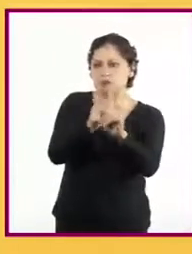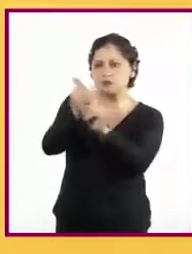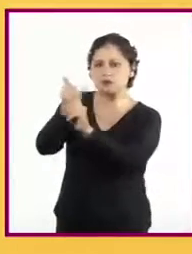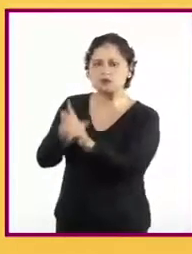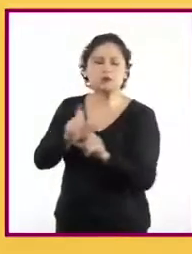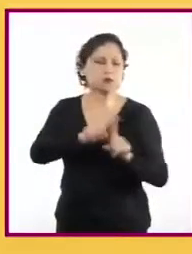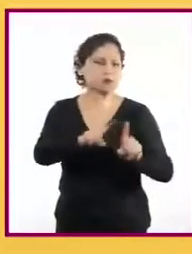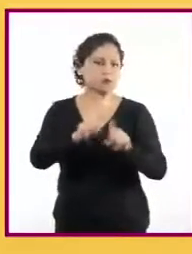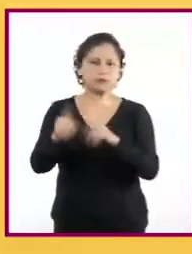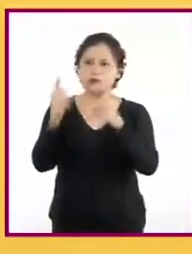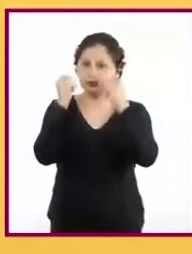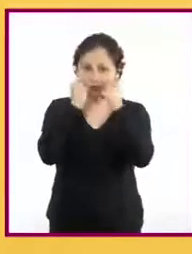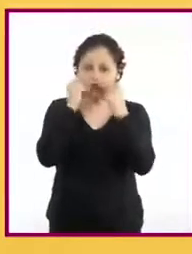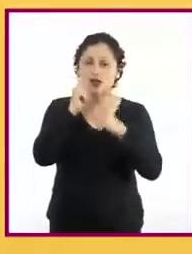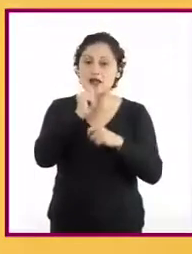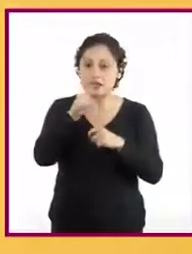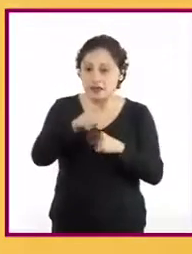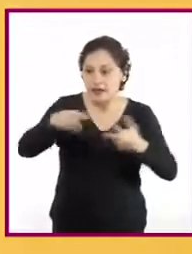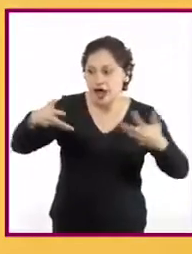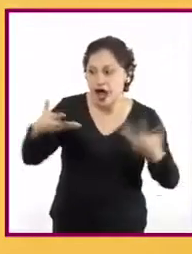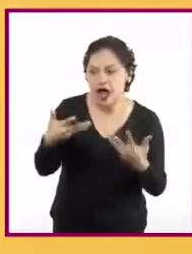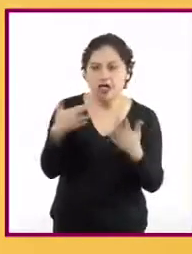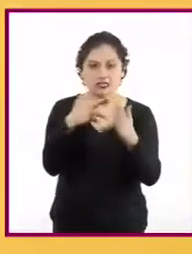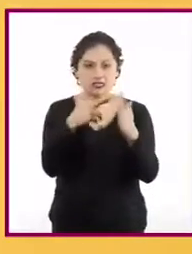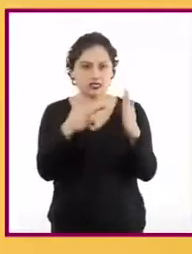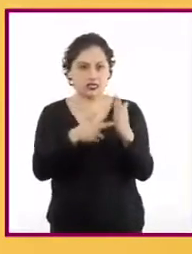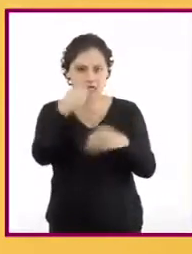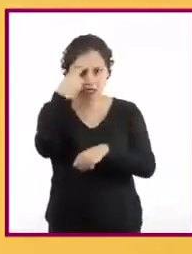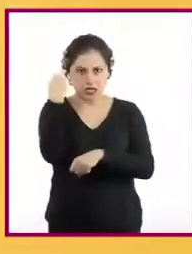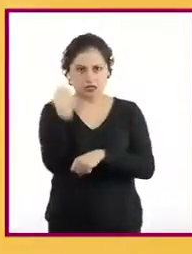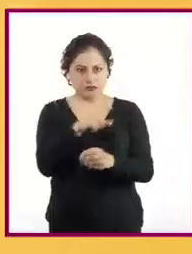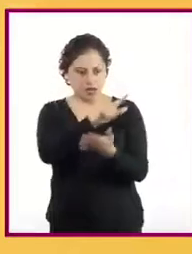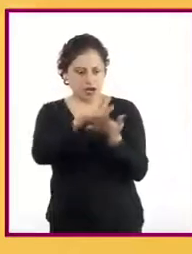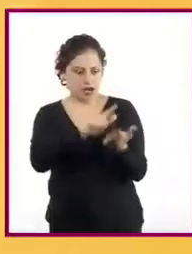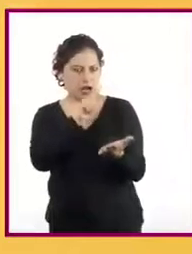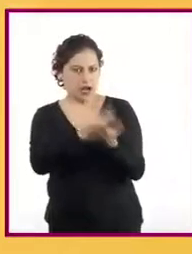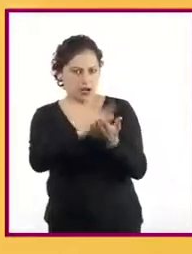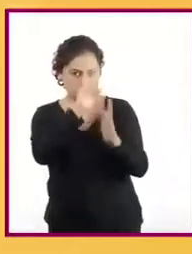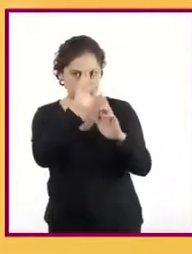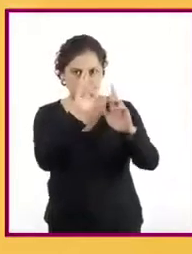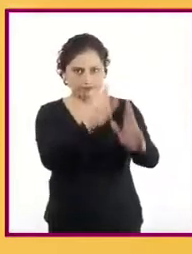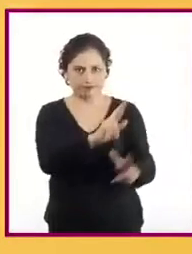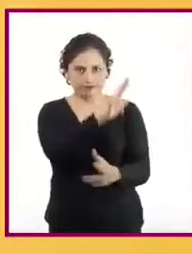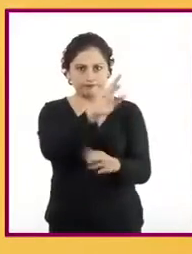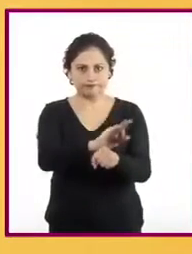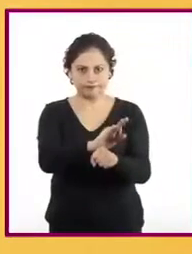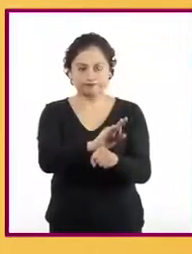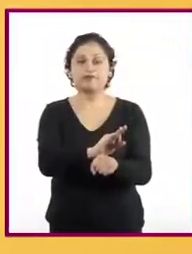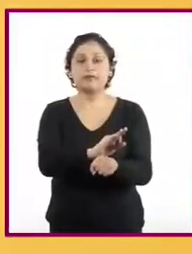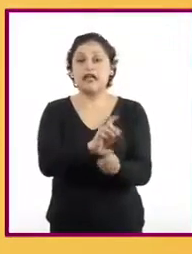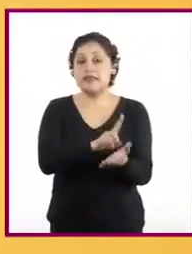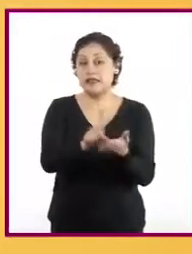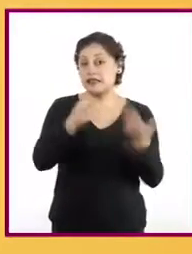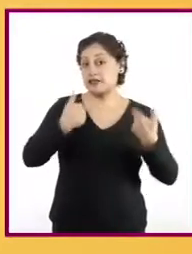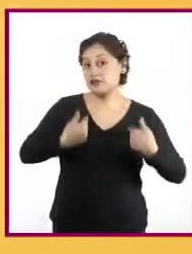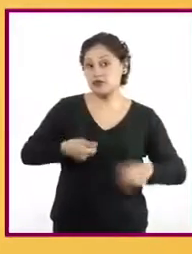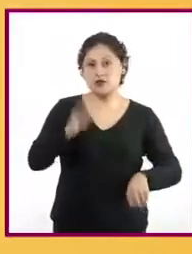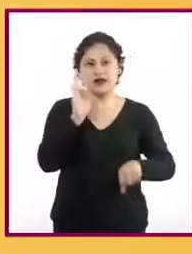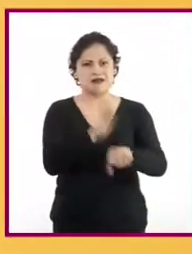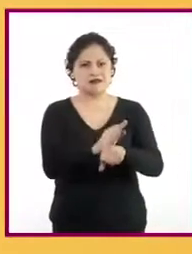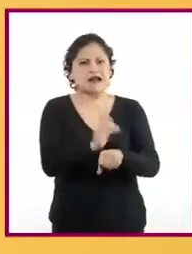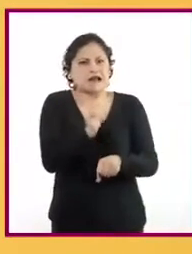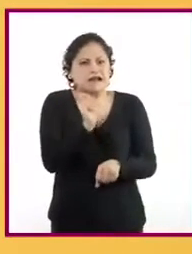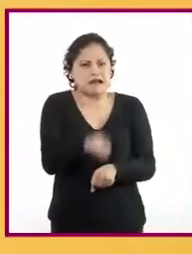o acciones que lo hagan posible. Defender los derechos humanos implica, entre otras cosas,